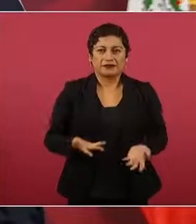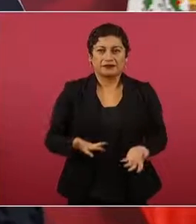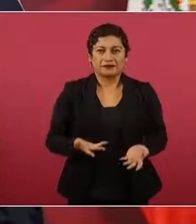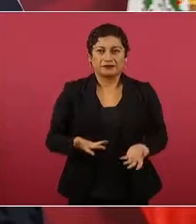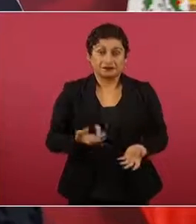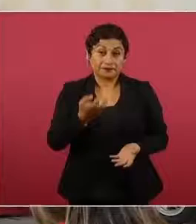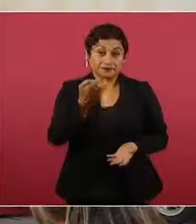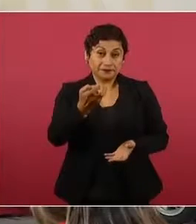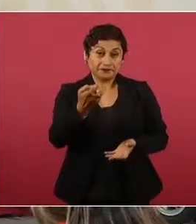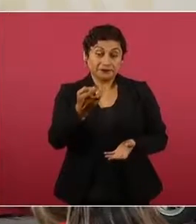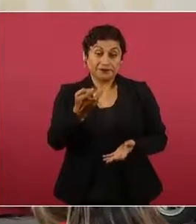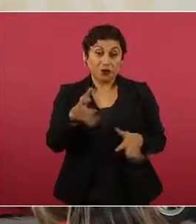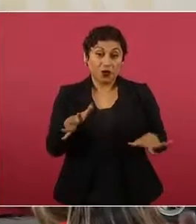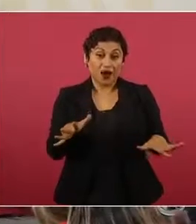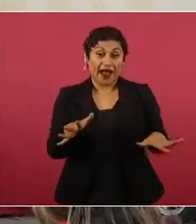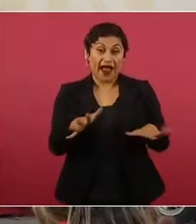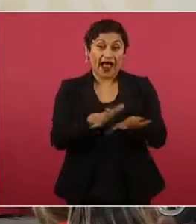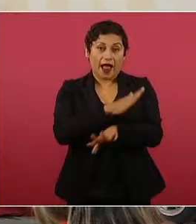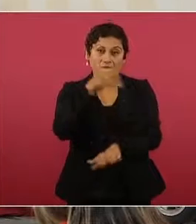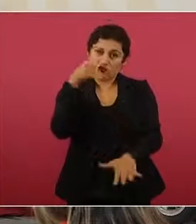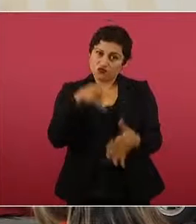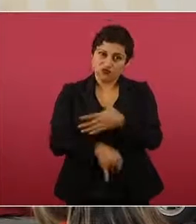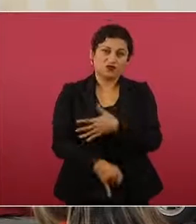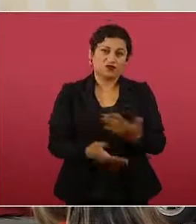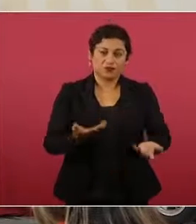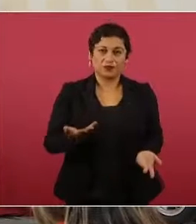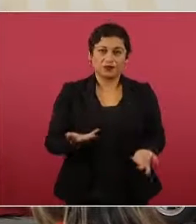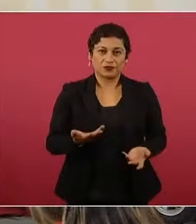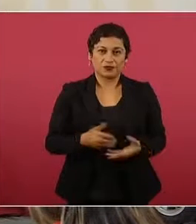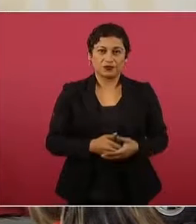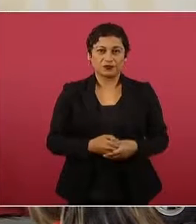Pero bueno, ¿qué